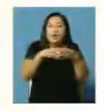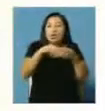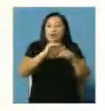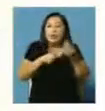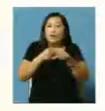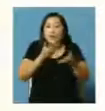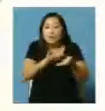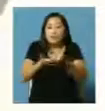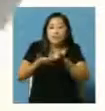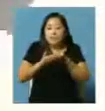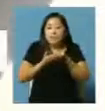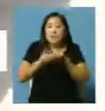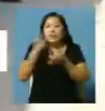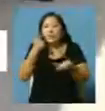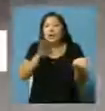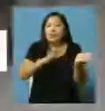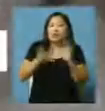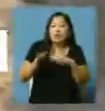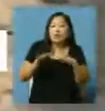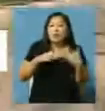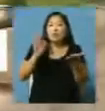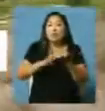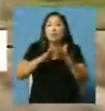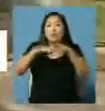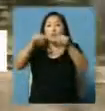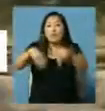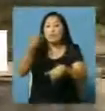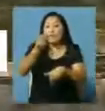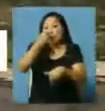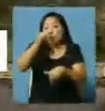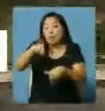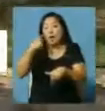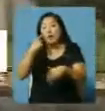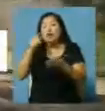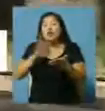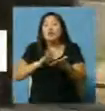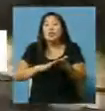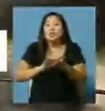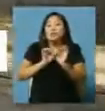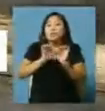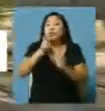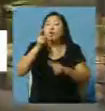eventos de Pachamama, así que esperamos a ver cómo va a ser la situación este fin de semana en cuanto a la